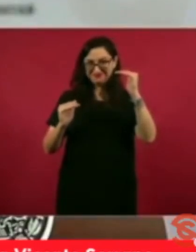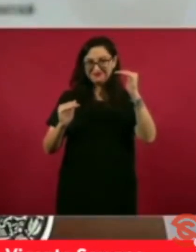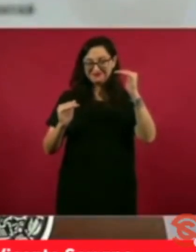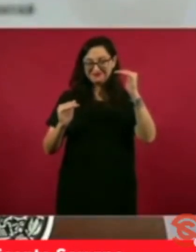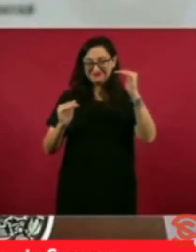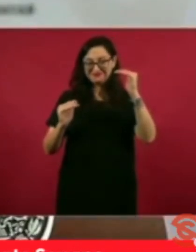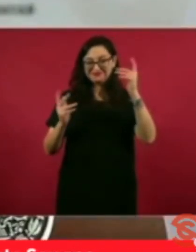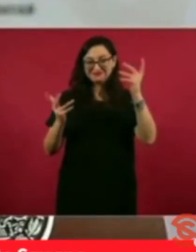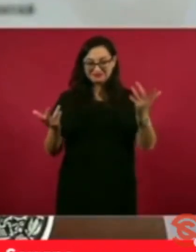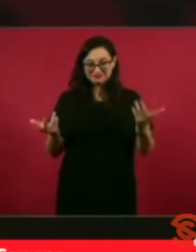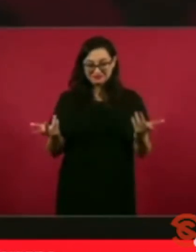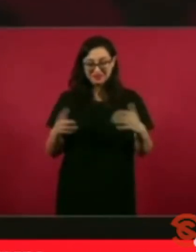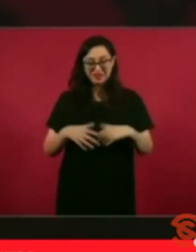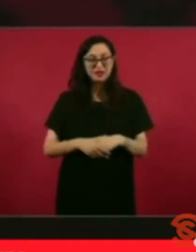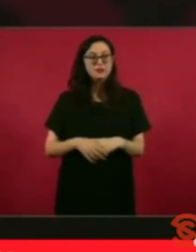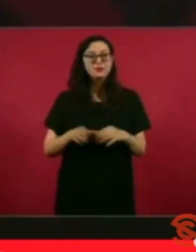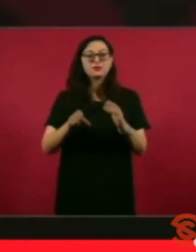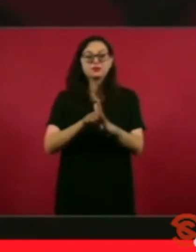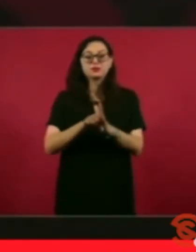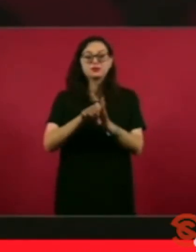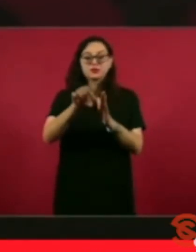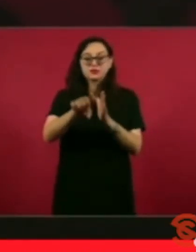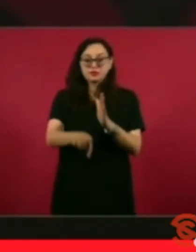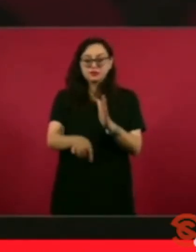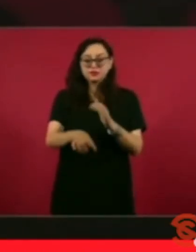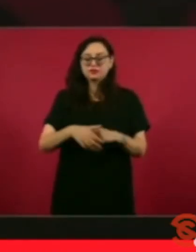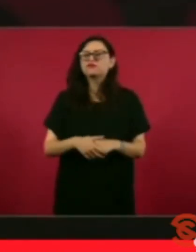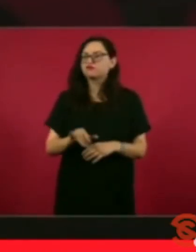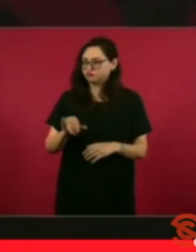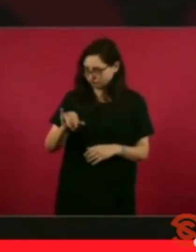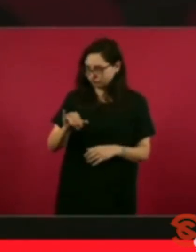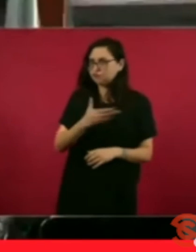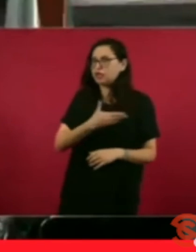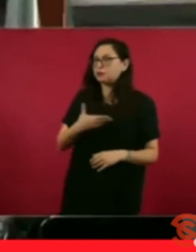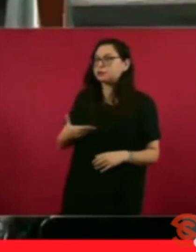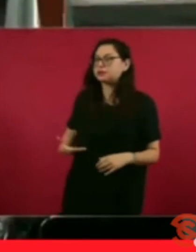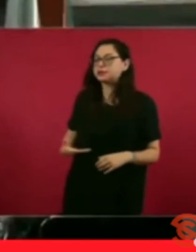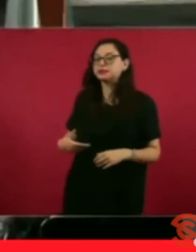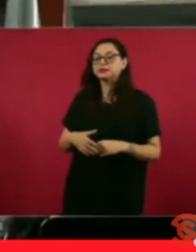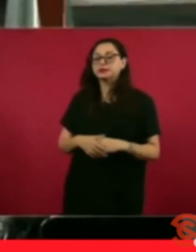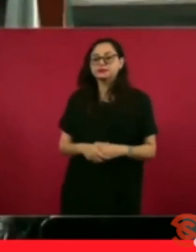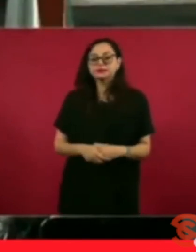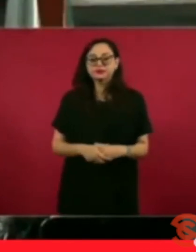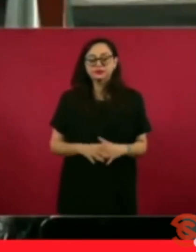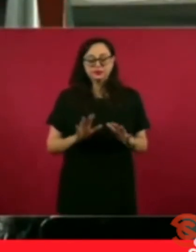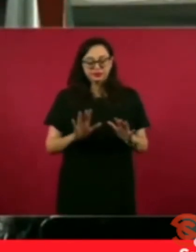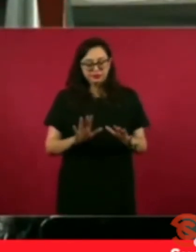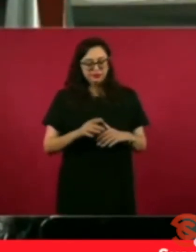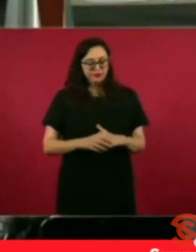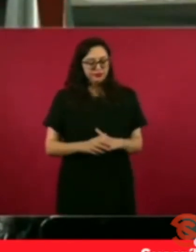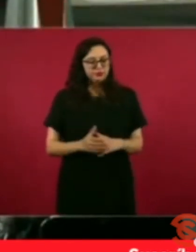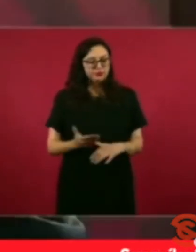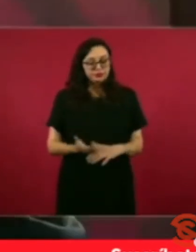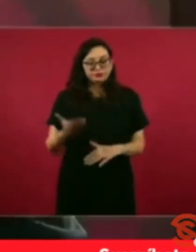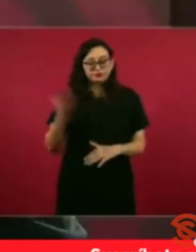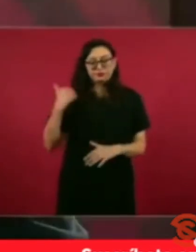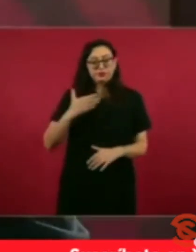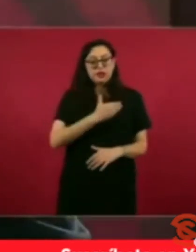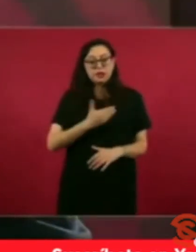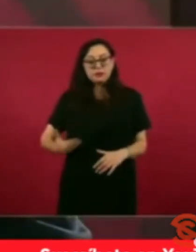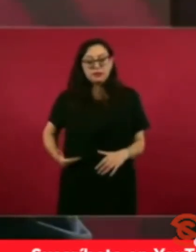Voy a poner un ejemplo. Sí, señor presidente. La diferencia cuando gobernó Calderón